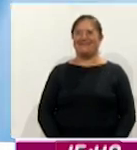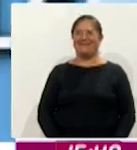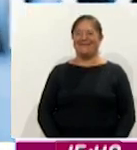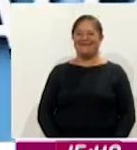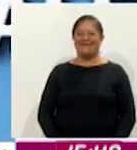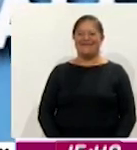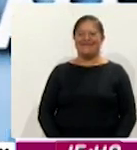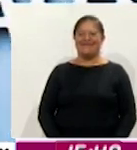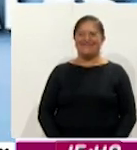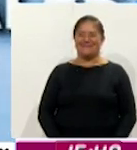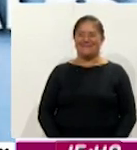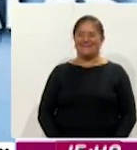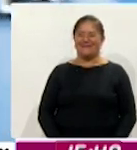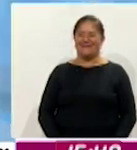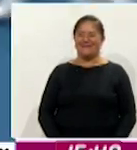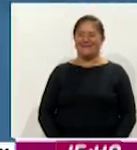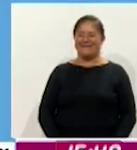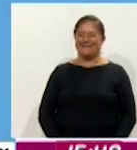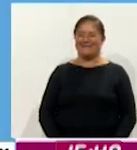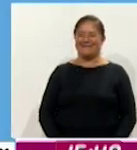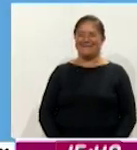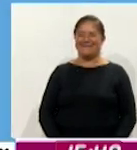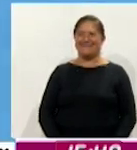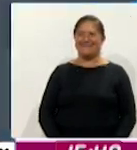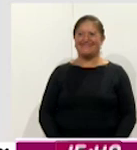Breves internacionales.